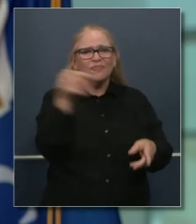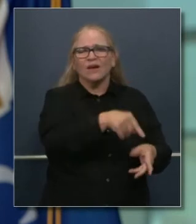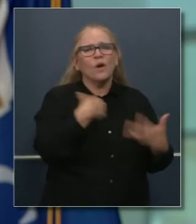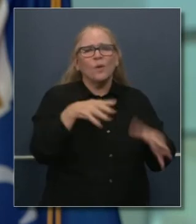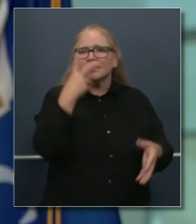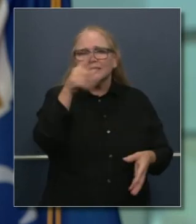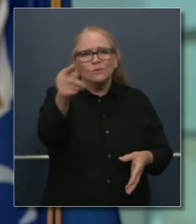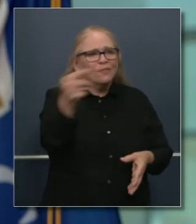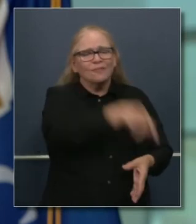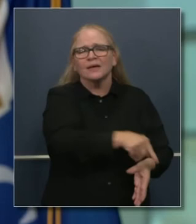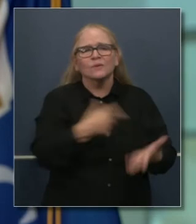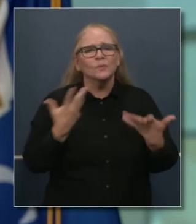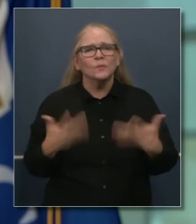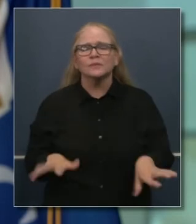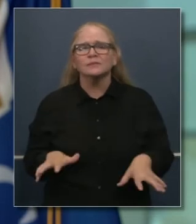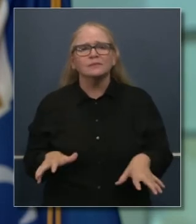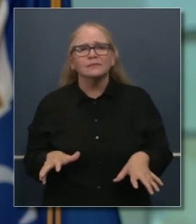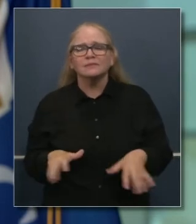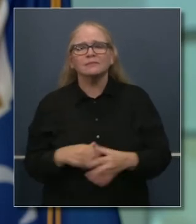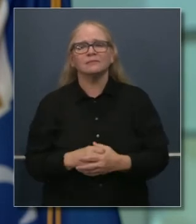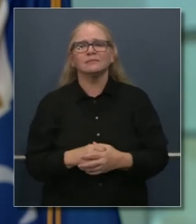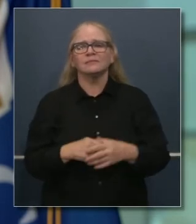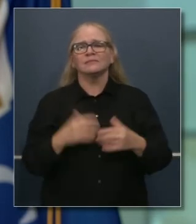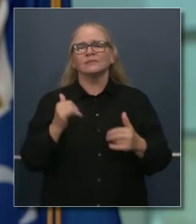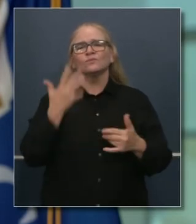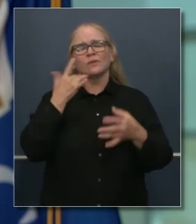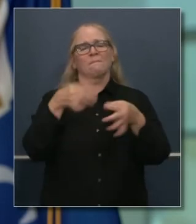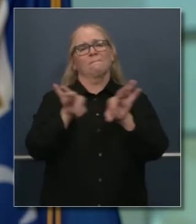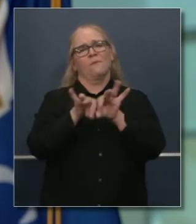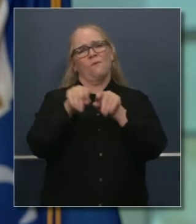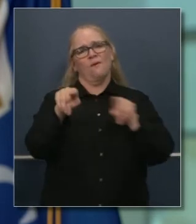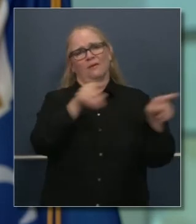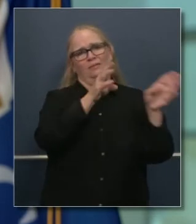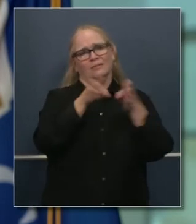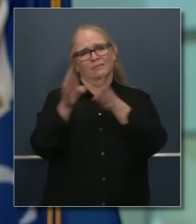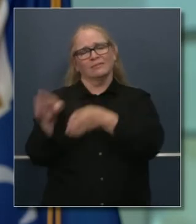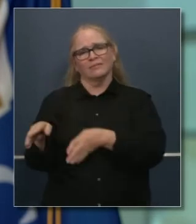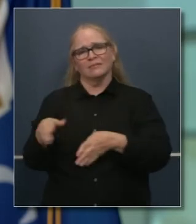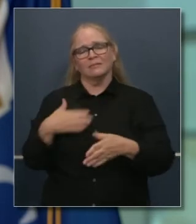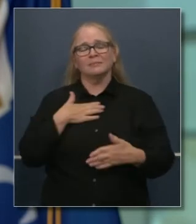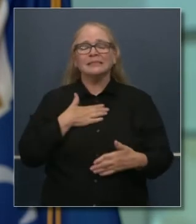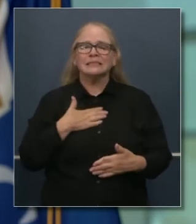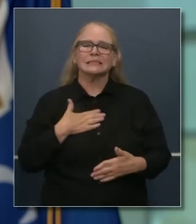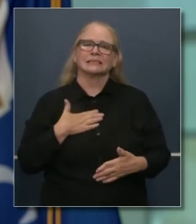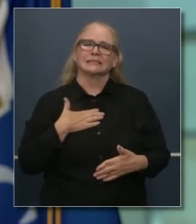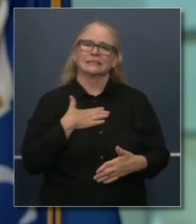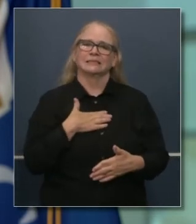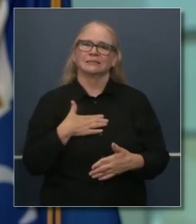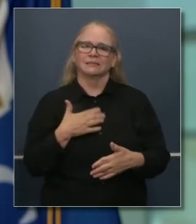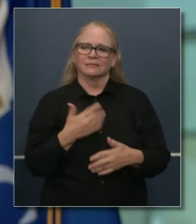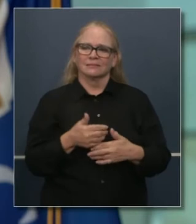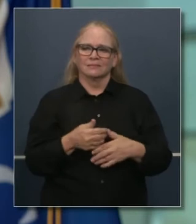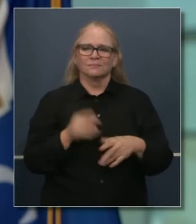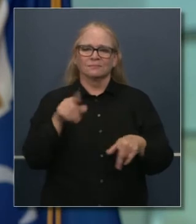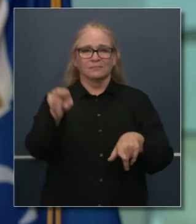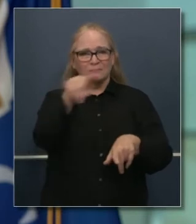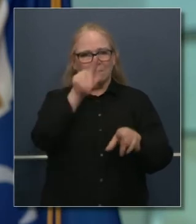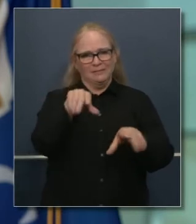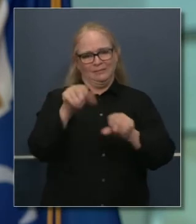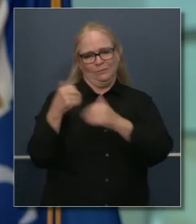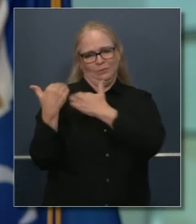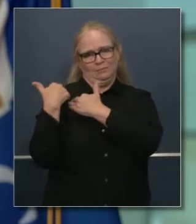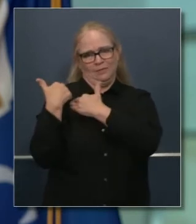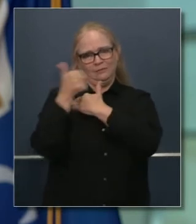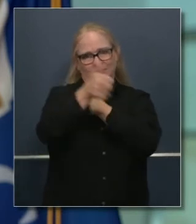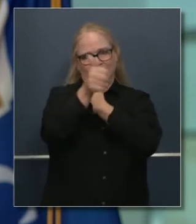del otro lado de esta ecuación y por eso por eso es tan importante bien importante asumamos